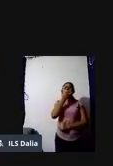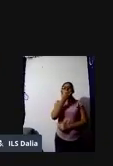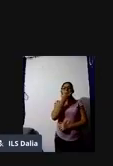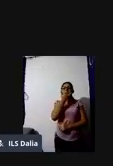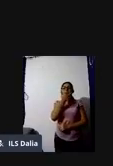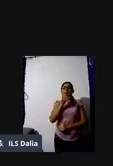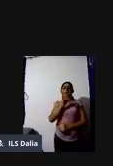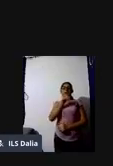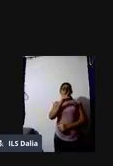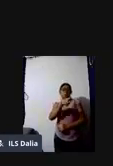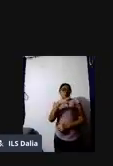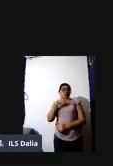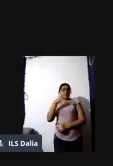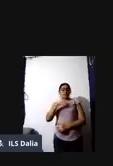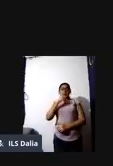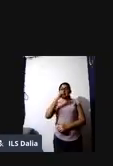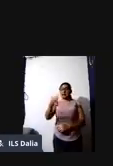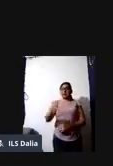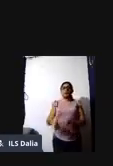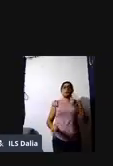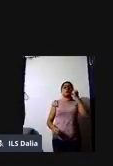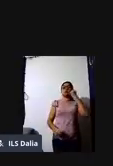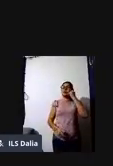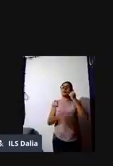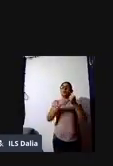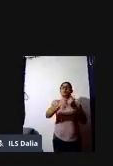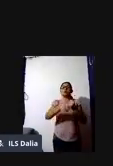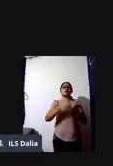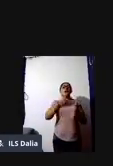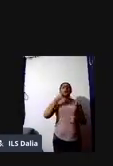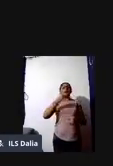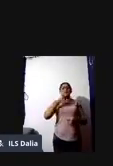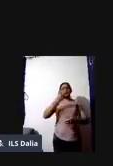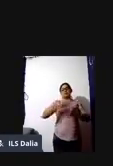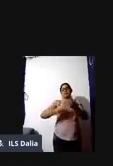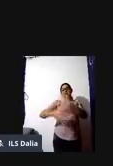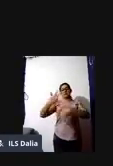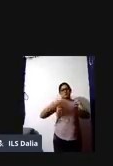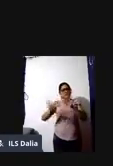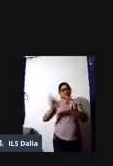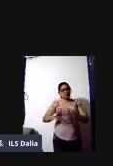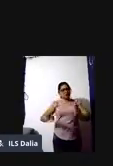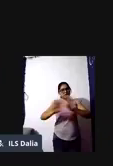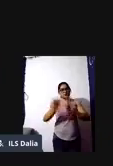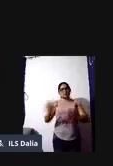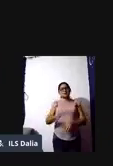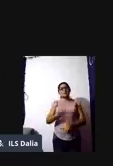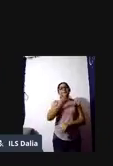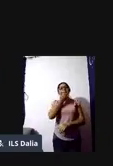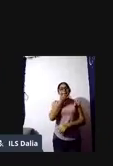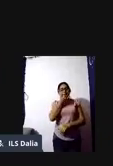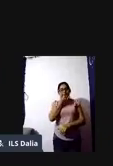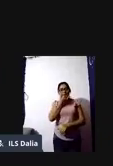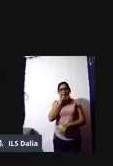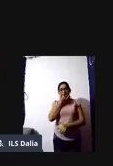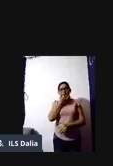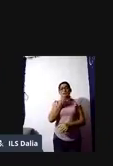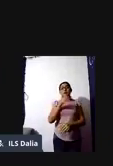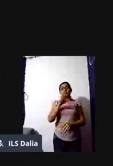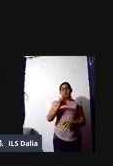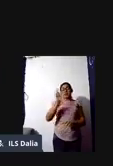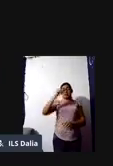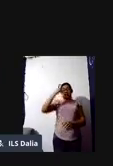no, acuérdate que tu cerebro no tiene sentido del humor. En ese momento el cerebro está buscando, ¿te acuerdas? Otro surco,